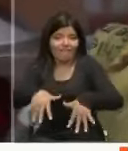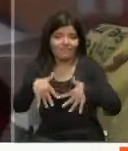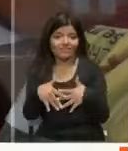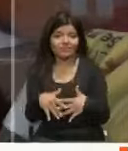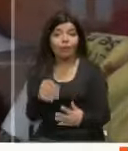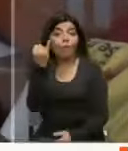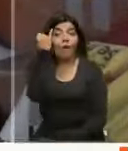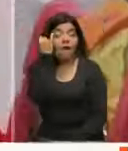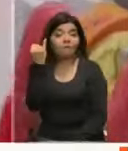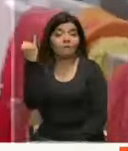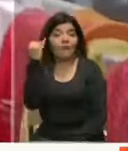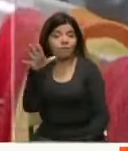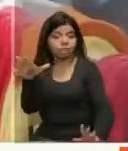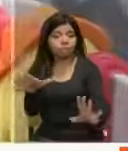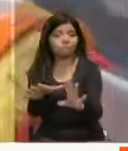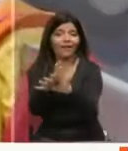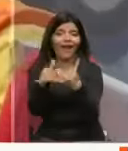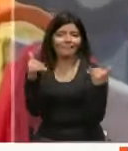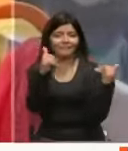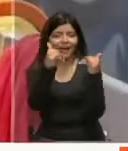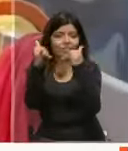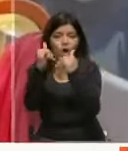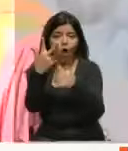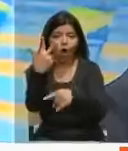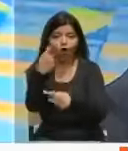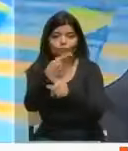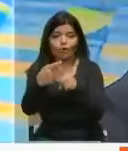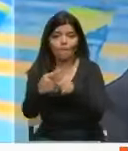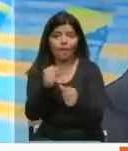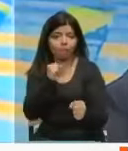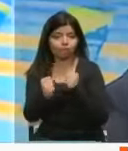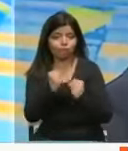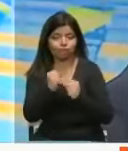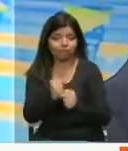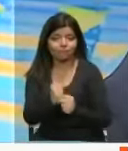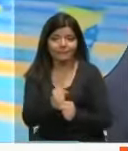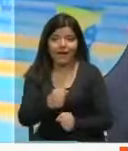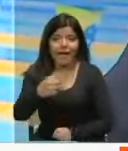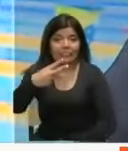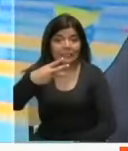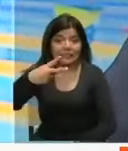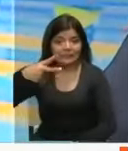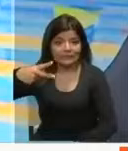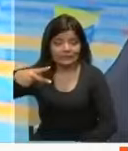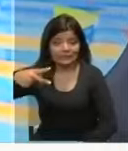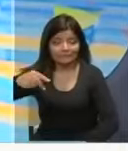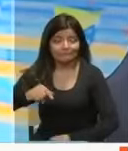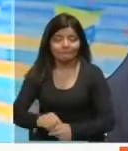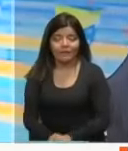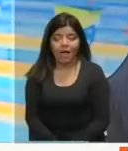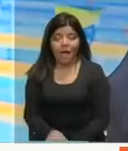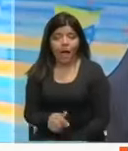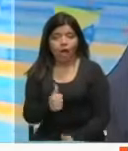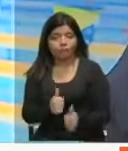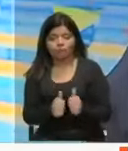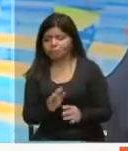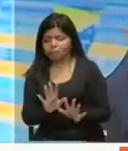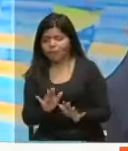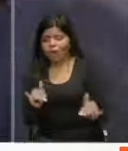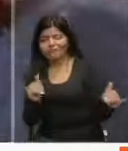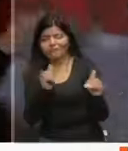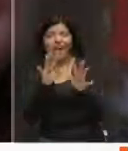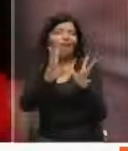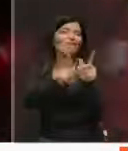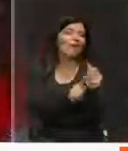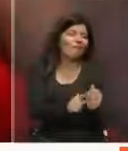juntarnos, encontrarnos y entretenernos. A las 8:30 una corrida de 3K, no una corrida competitiva, tiene un ambiente más recreativo,